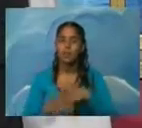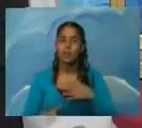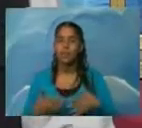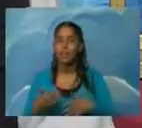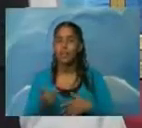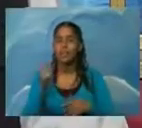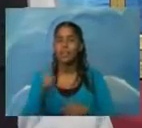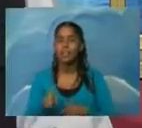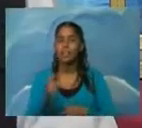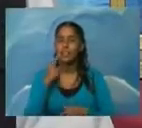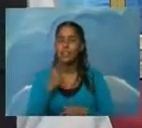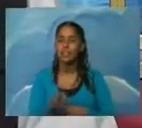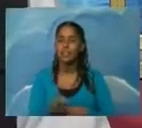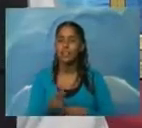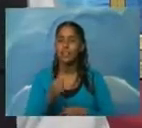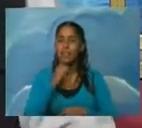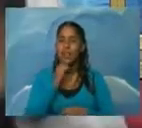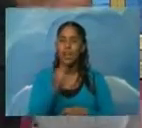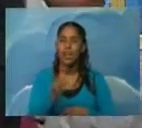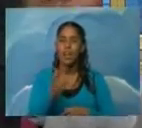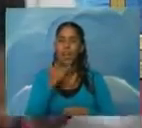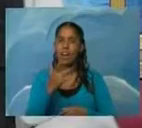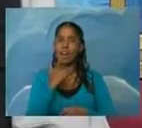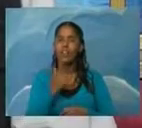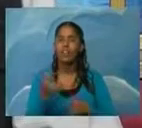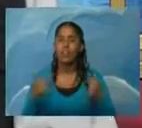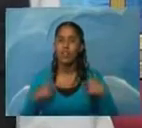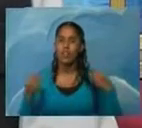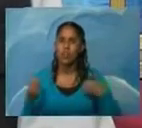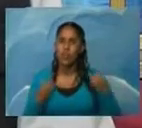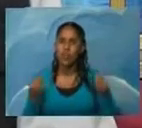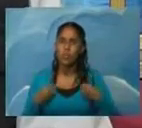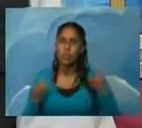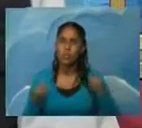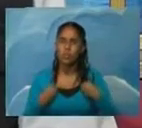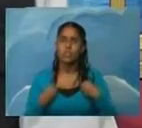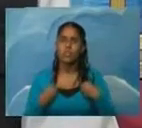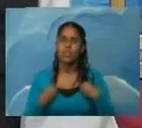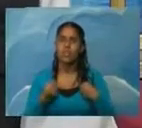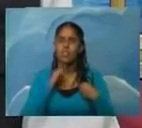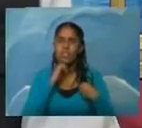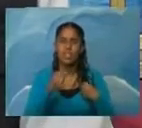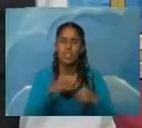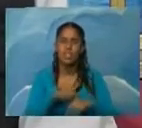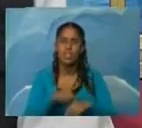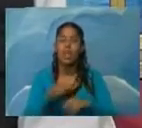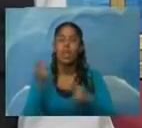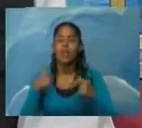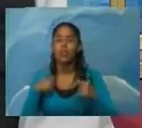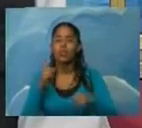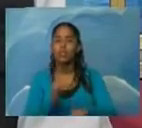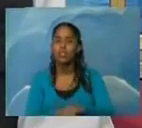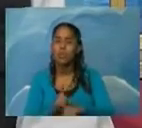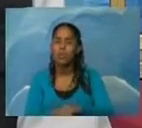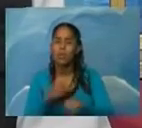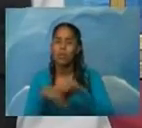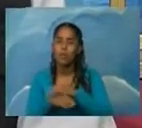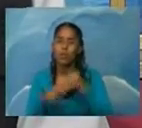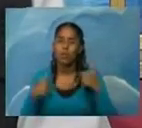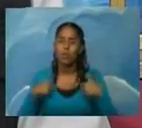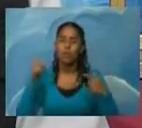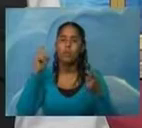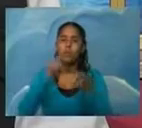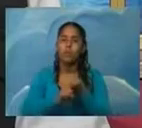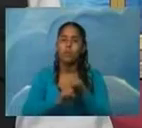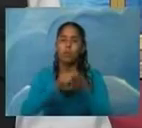Bueno, mire, esa es una insensatez que yo viví en carne propia, hermano Puerta. Ay. En una oportunidad iba yo con mi esposa y mis